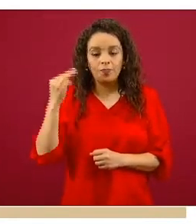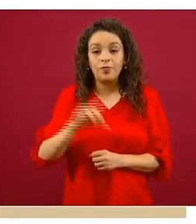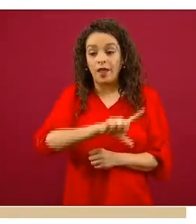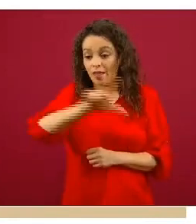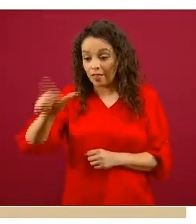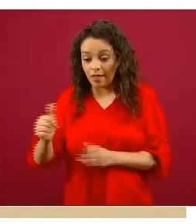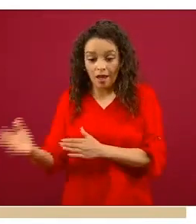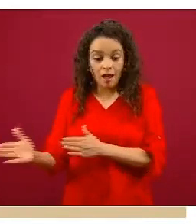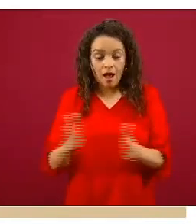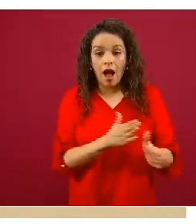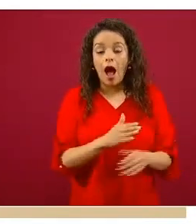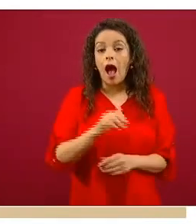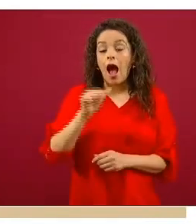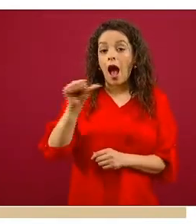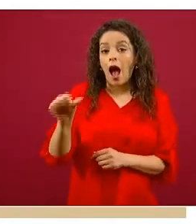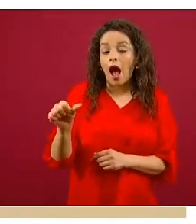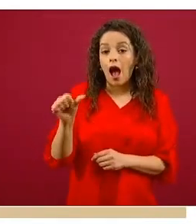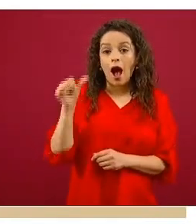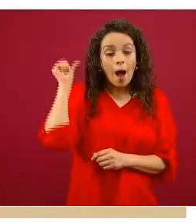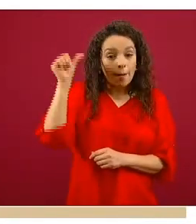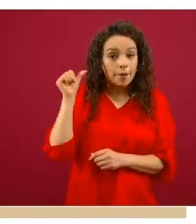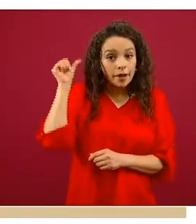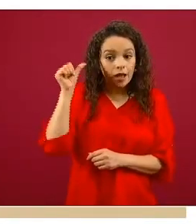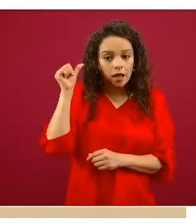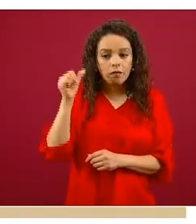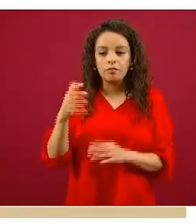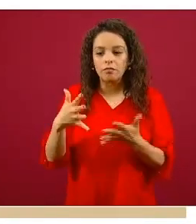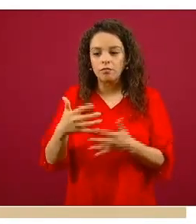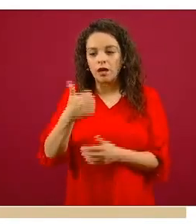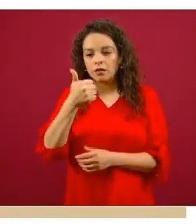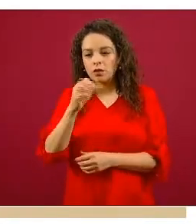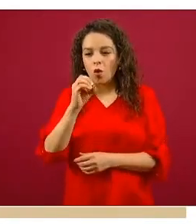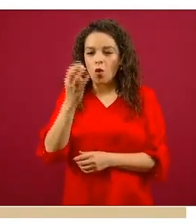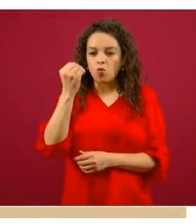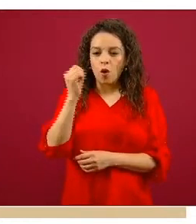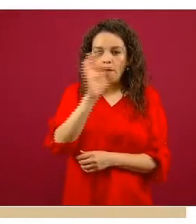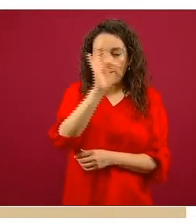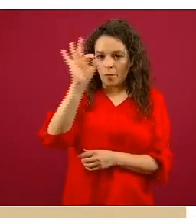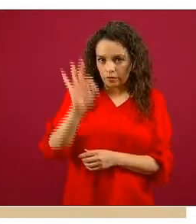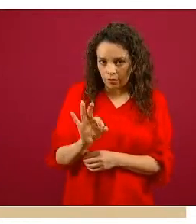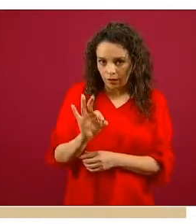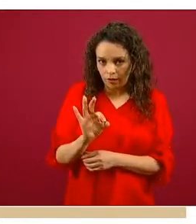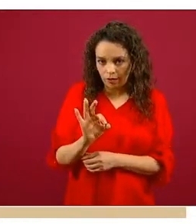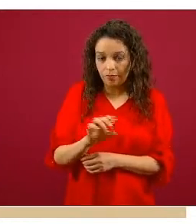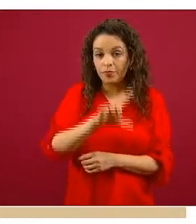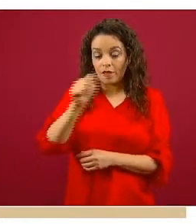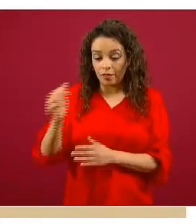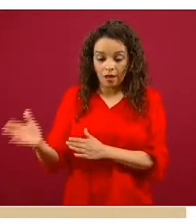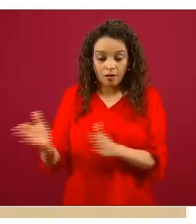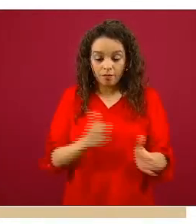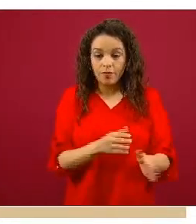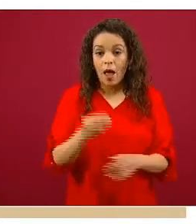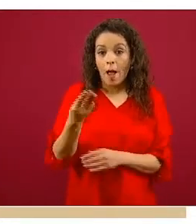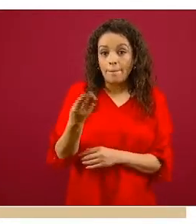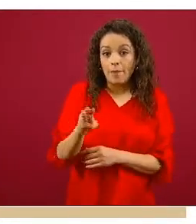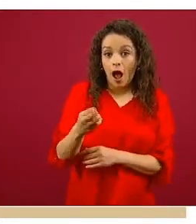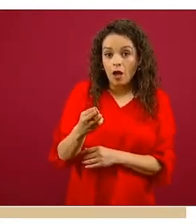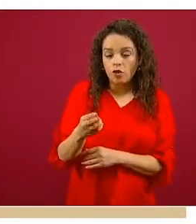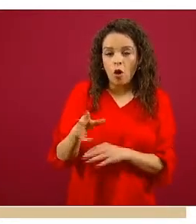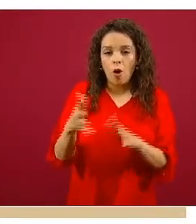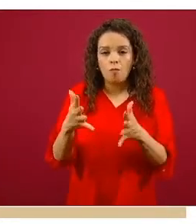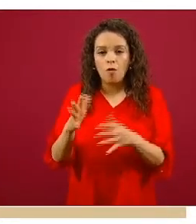estos cambios estaban entre un 6 y un 9%, ya para el mes de mayo estos se encontraban alrededor de un